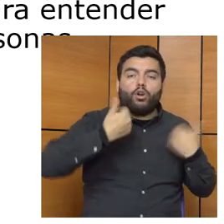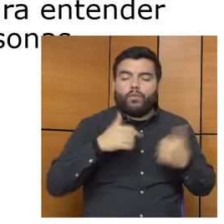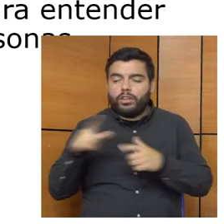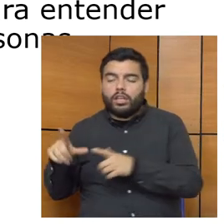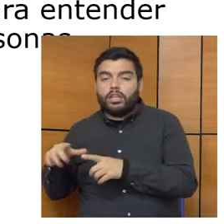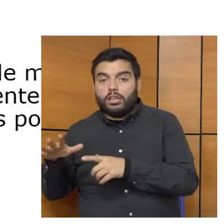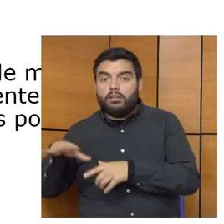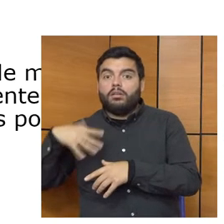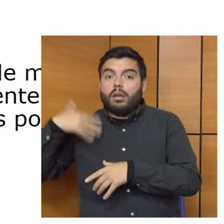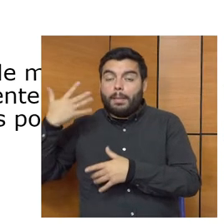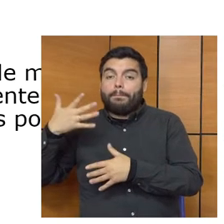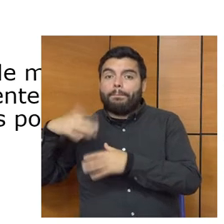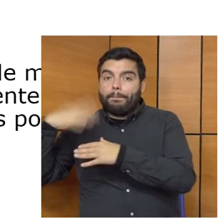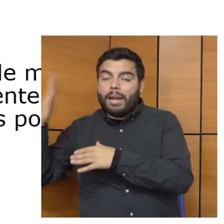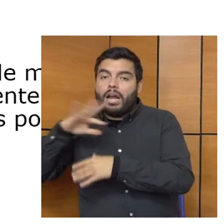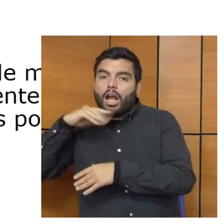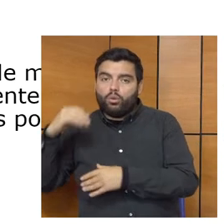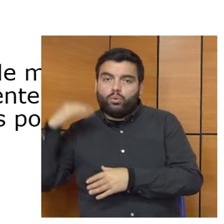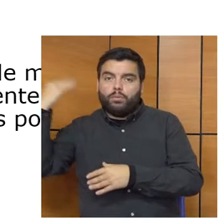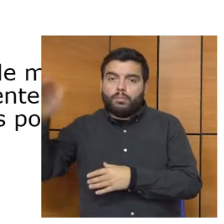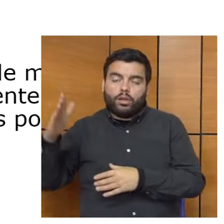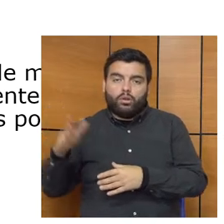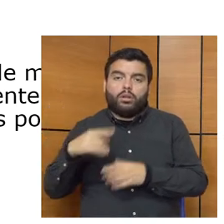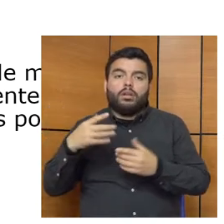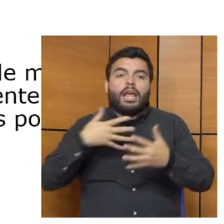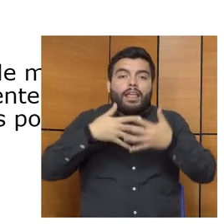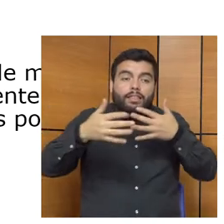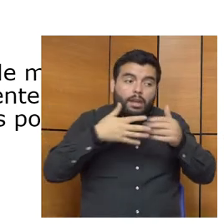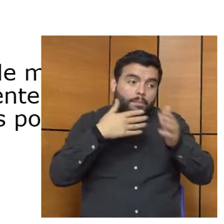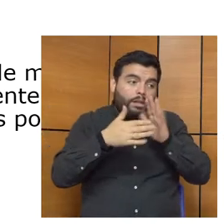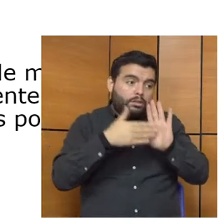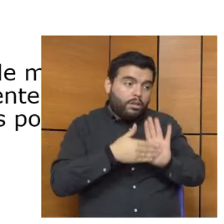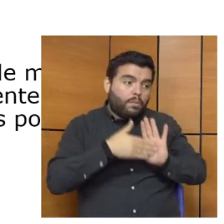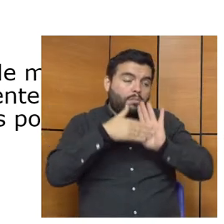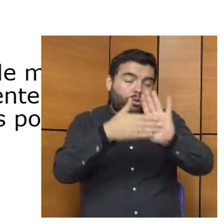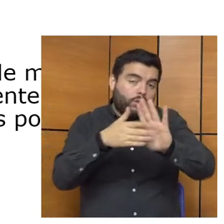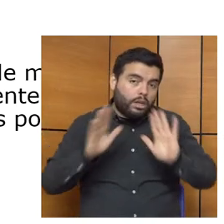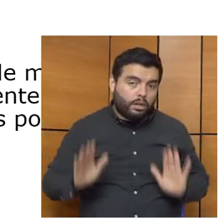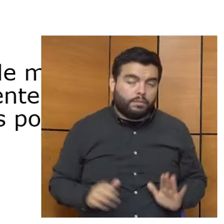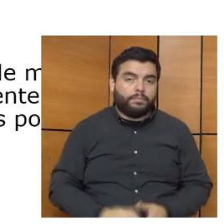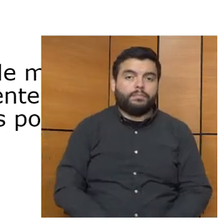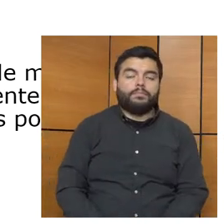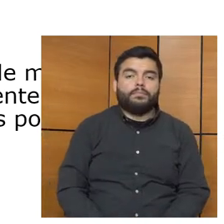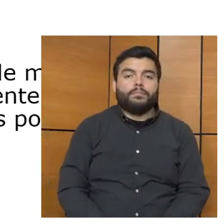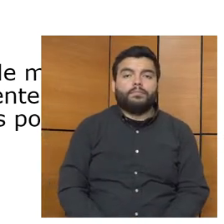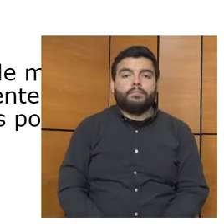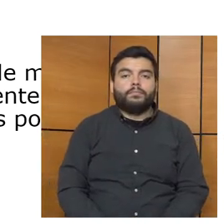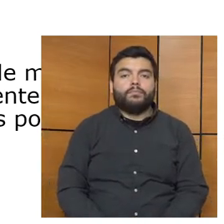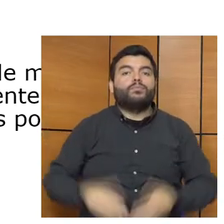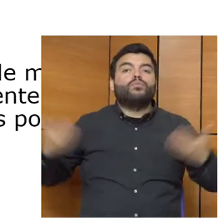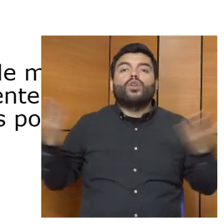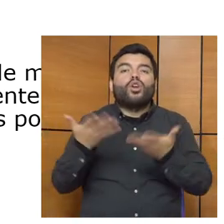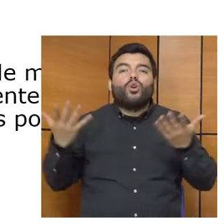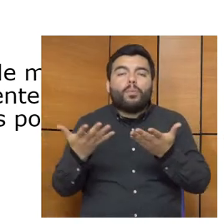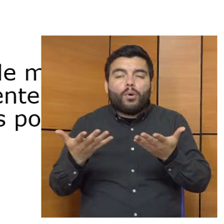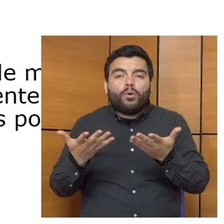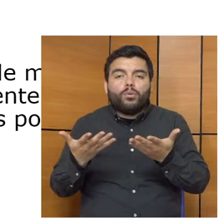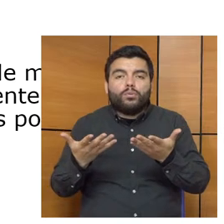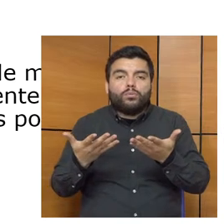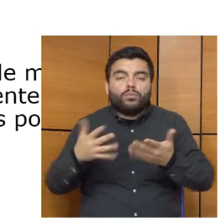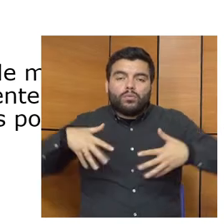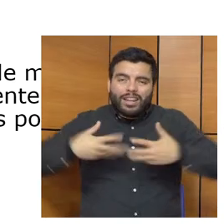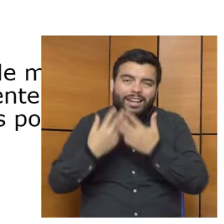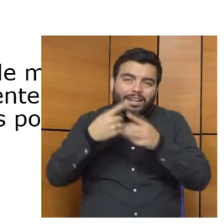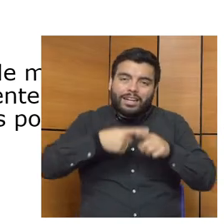esto, en esta tecnología podemos, y esta es la última transparencia, dar algunas implicaciones. ¿Cómo aumentaríamos el uso de